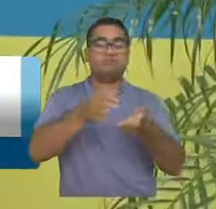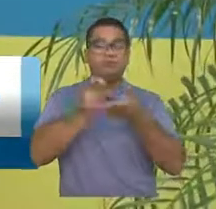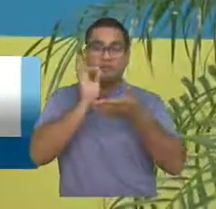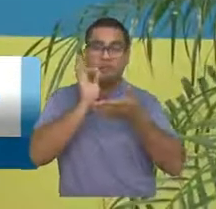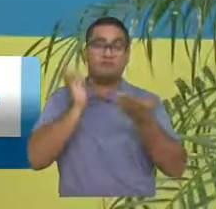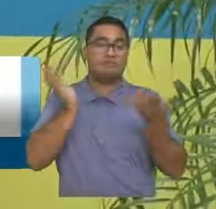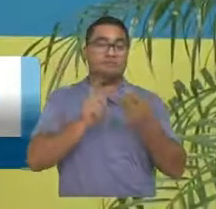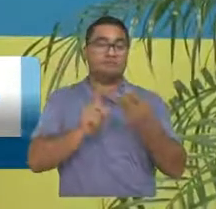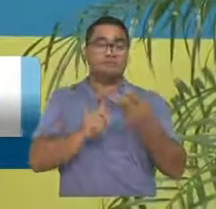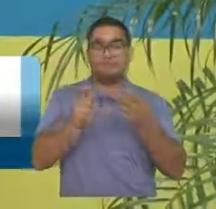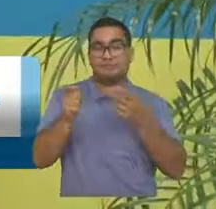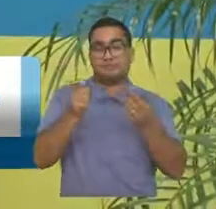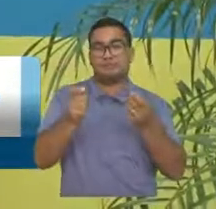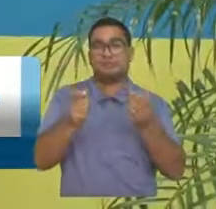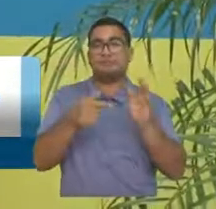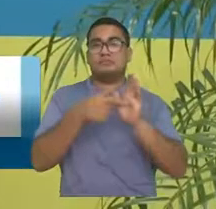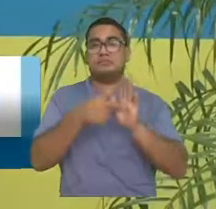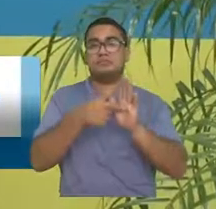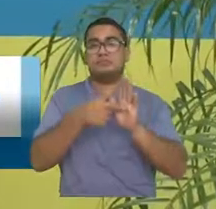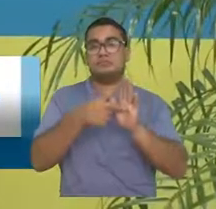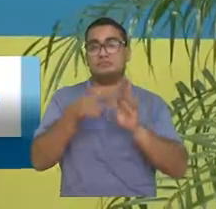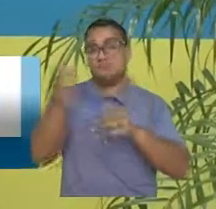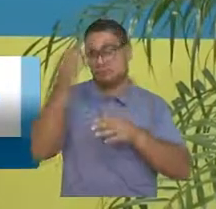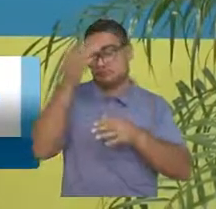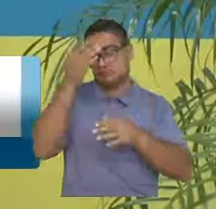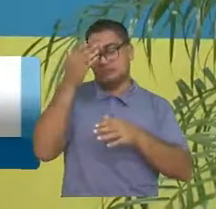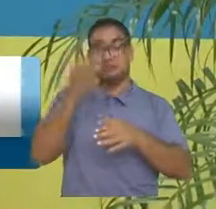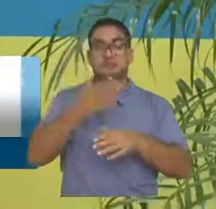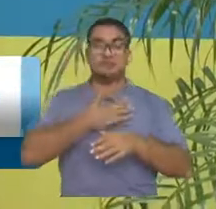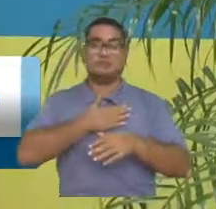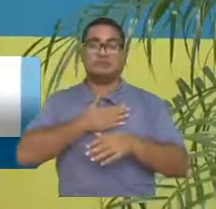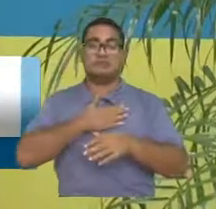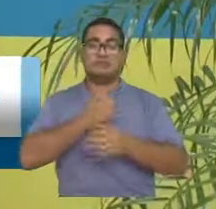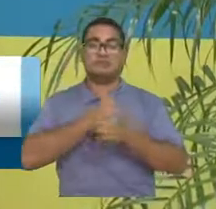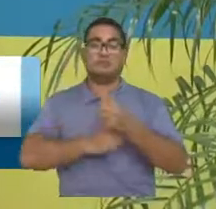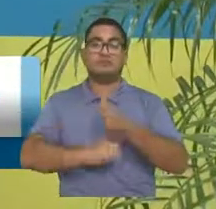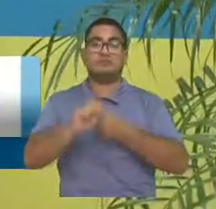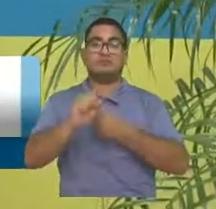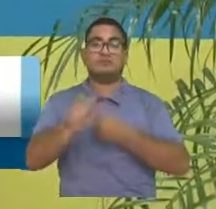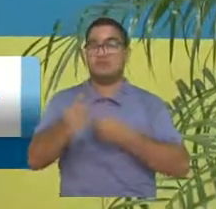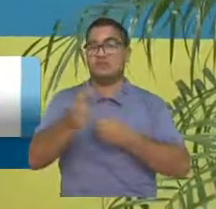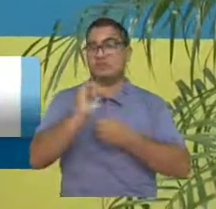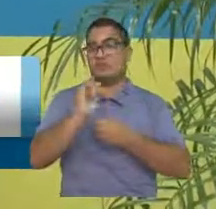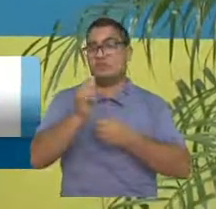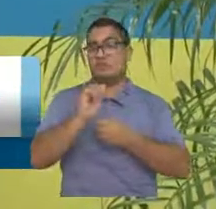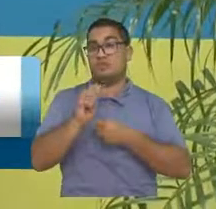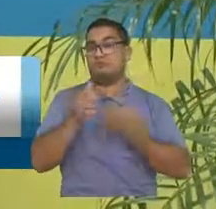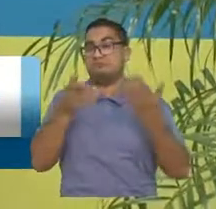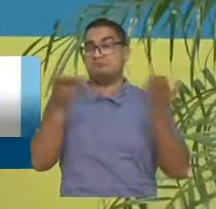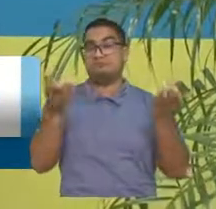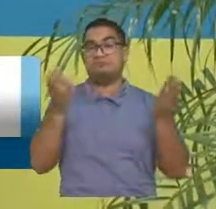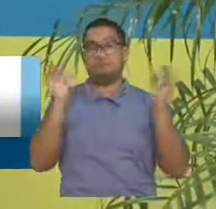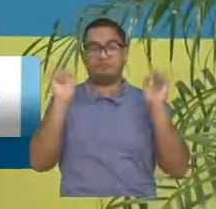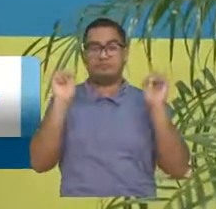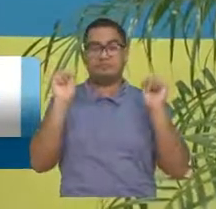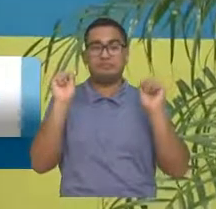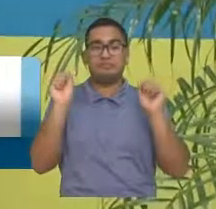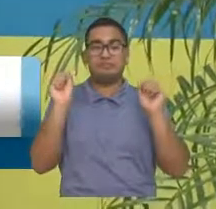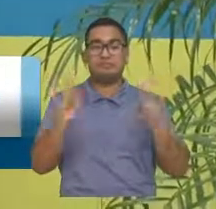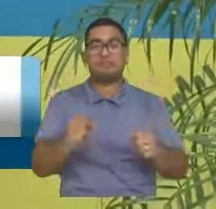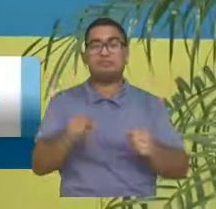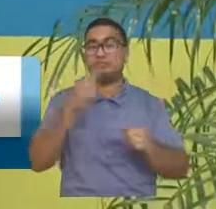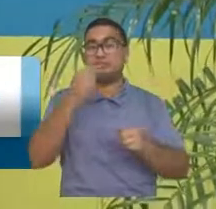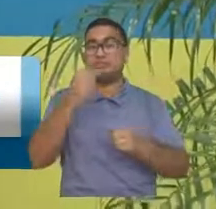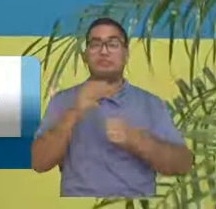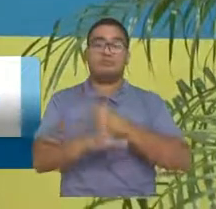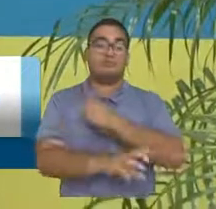tengo control sobre la vergüenza que me ocasiona que mi hijo que consume alcohol para poder consumir robe.